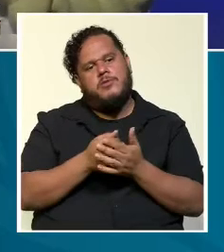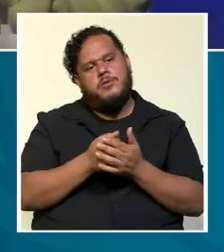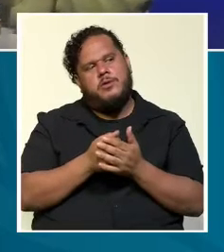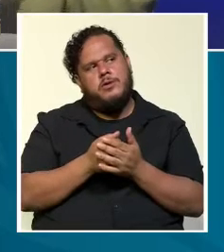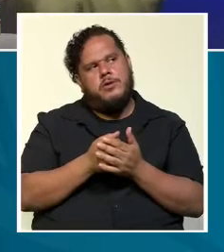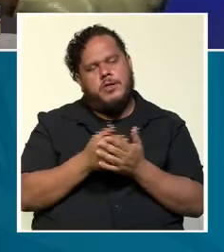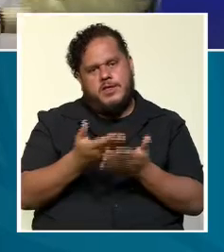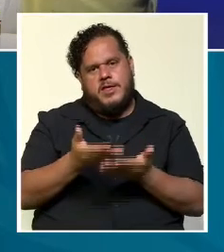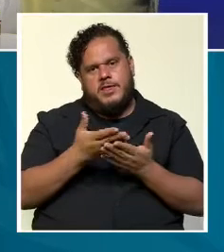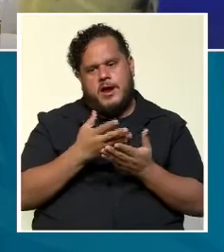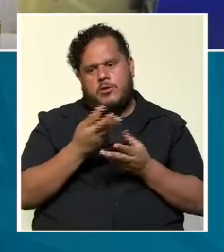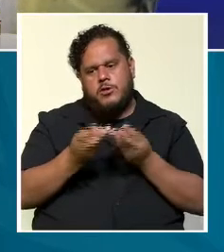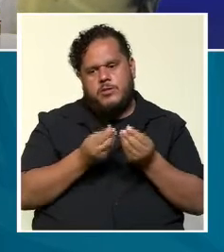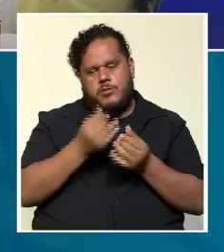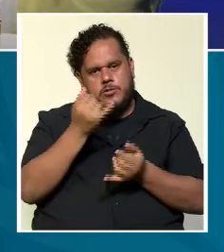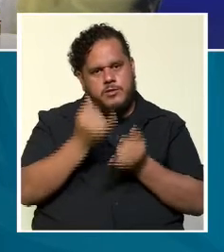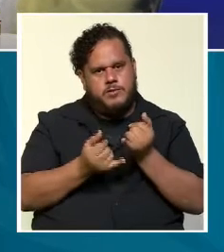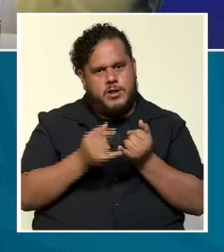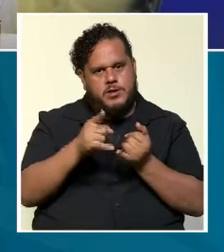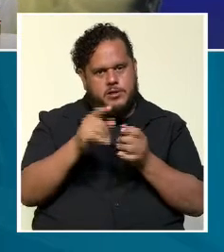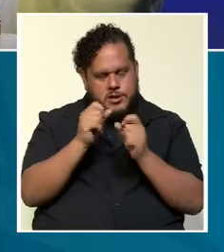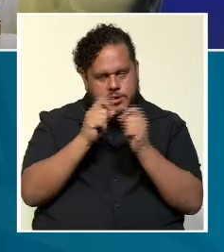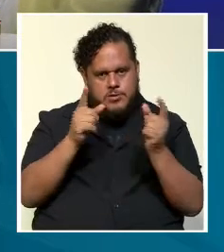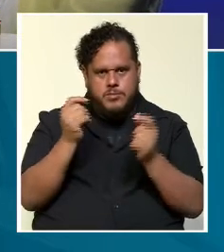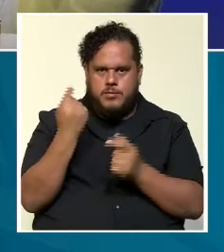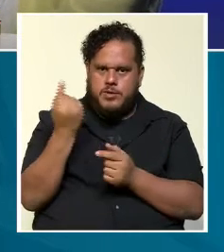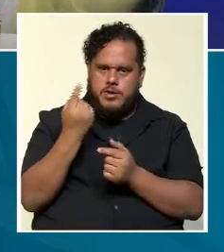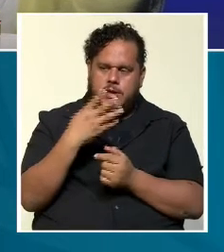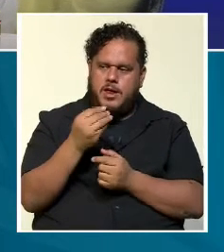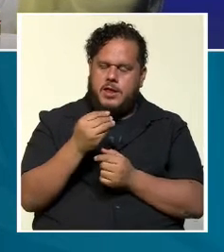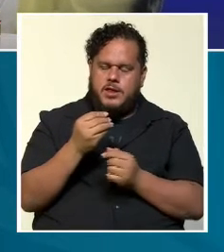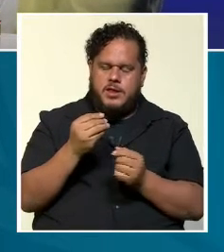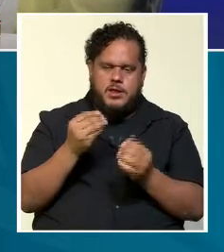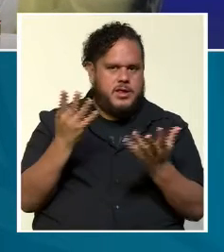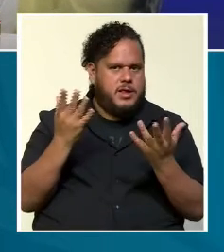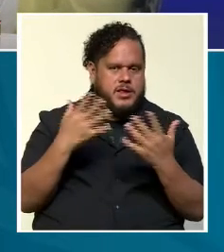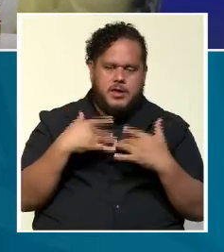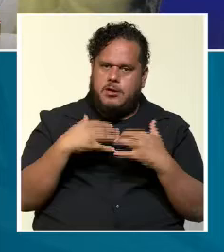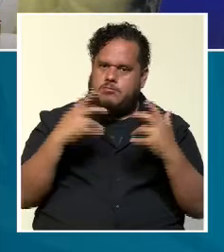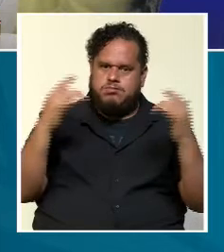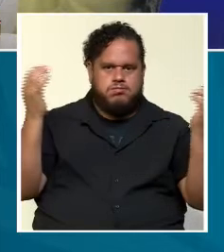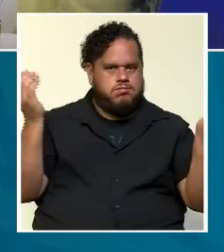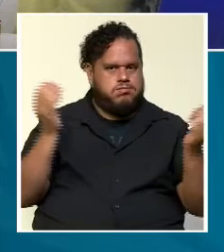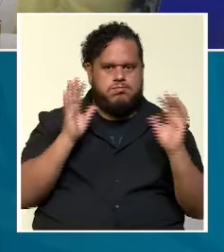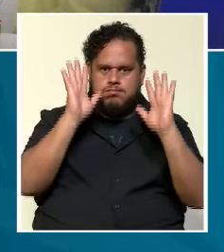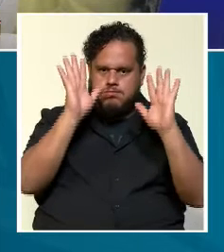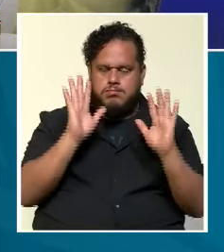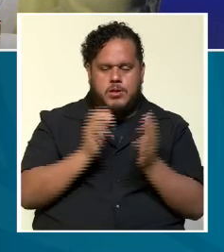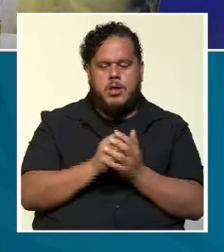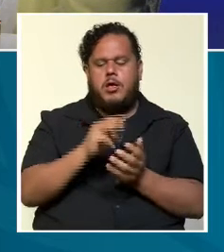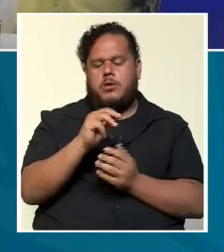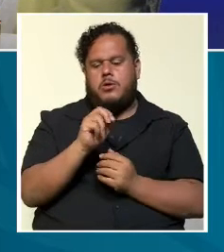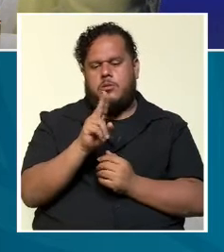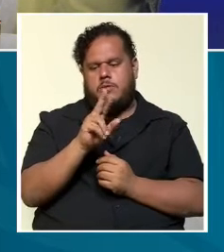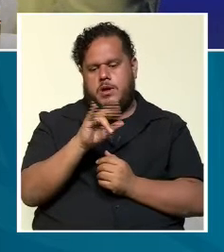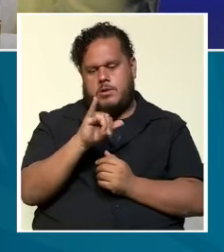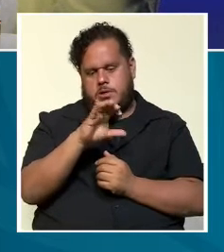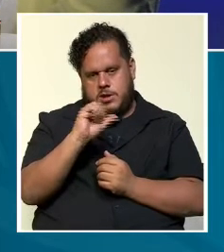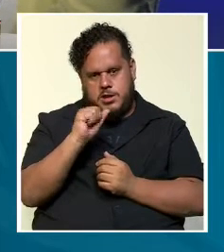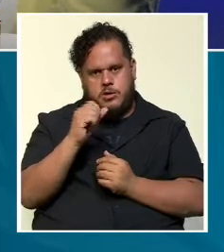de darnos el producto al final que te sorprende siempre y te maravilla. Con Mauricio